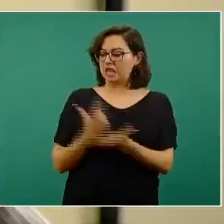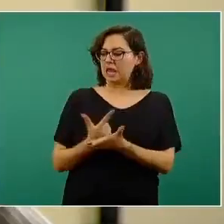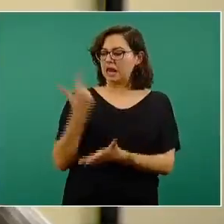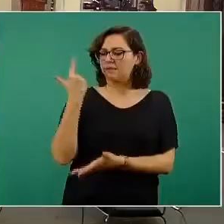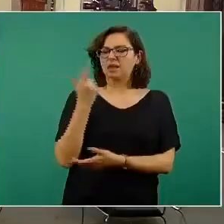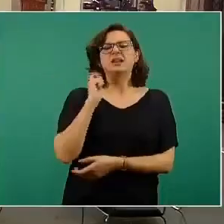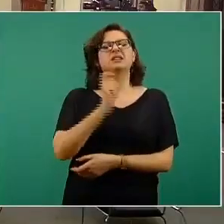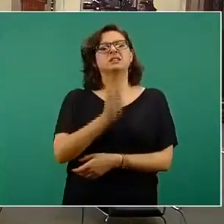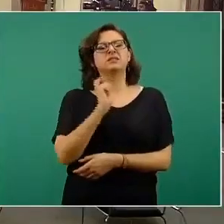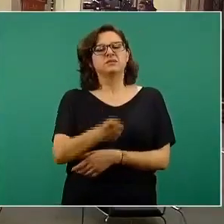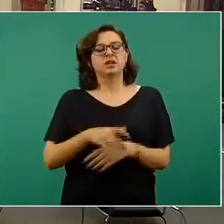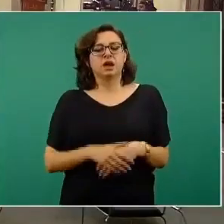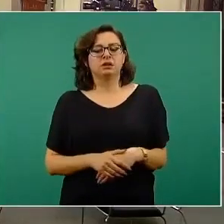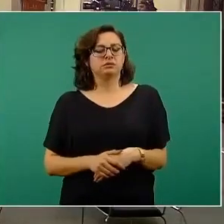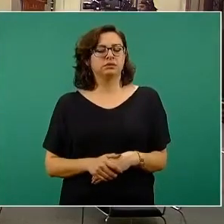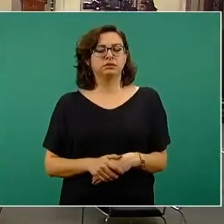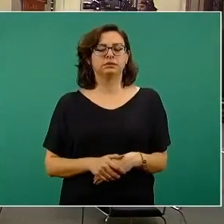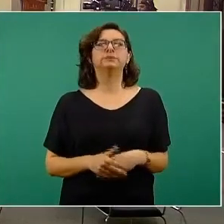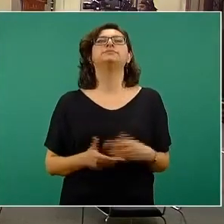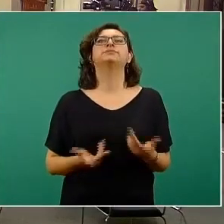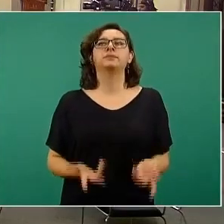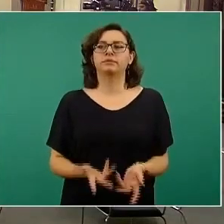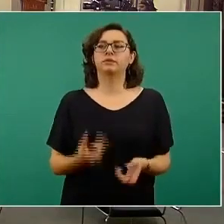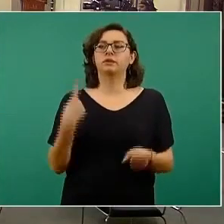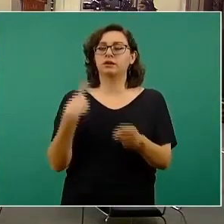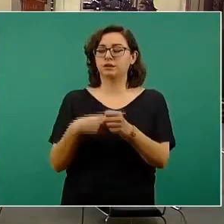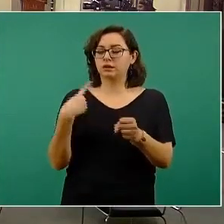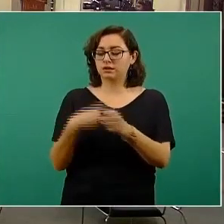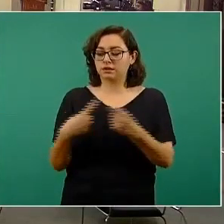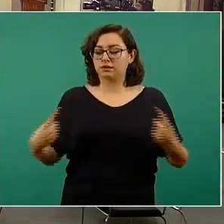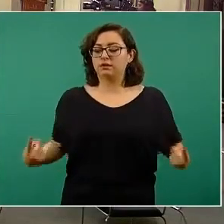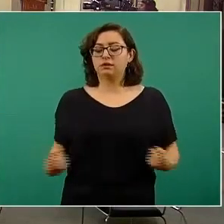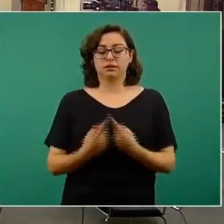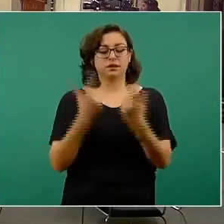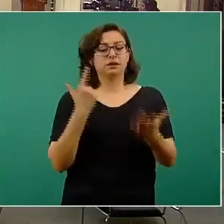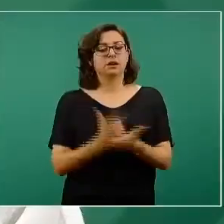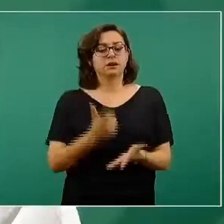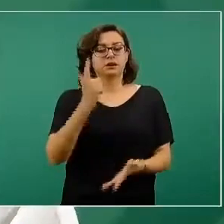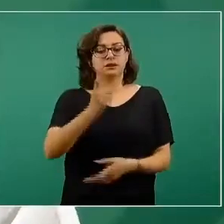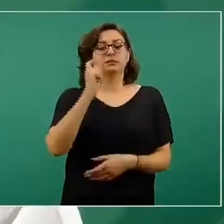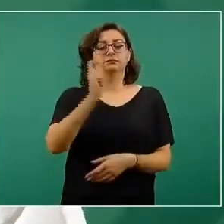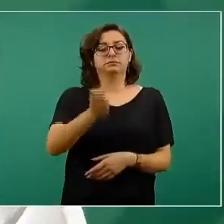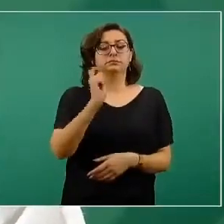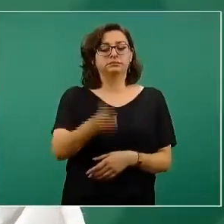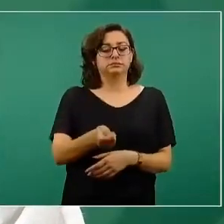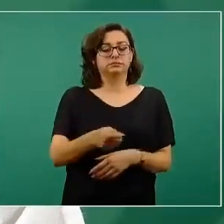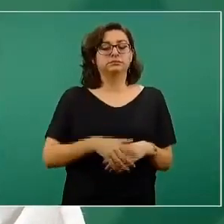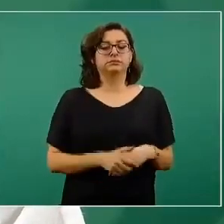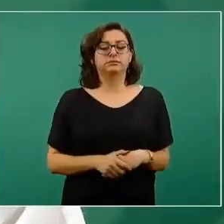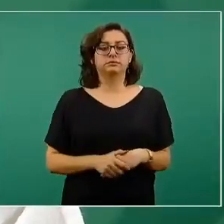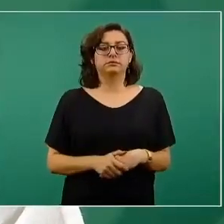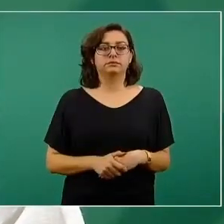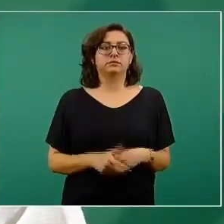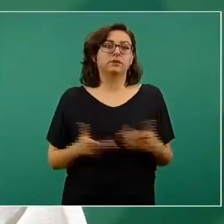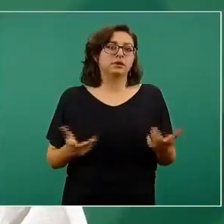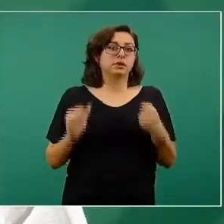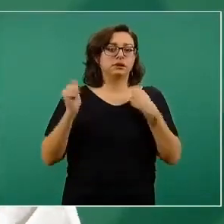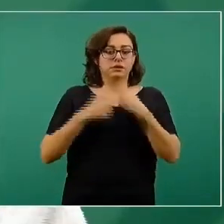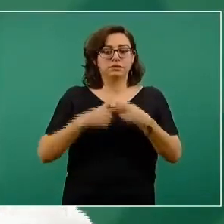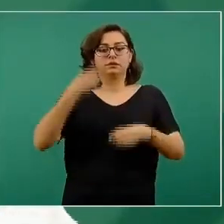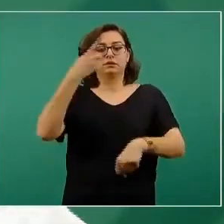se considera una ¿Cómo alergia no? grave. La enfermedad alérgica o la reacción alérgica es una reacción que se considera dañina